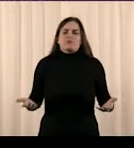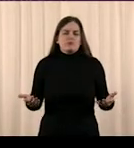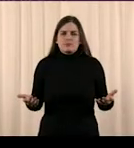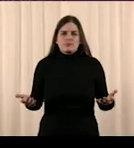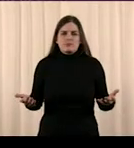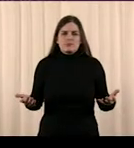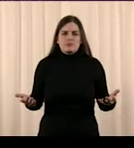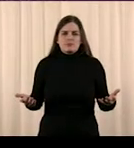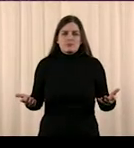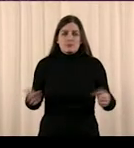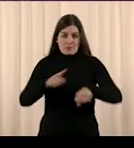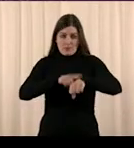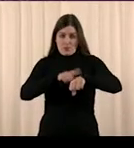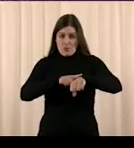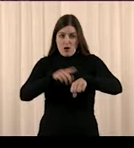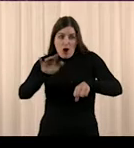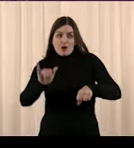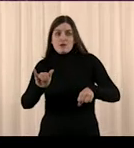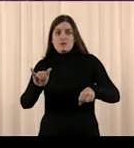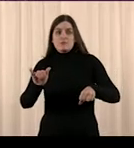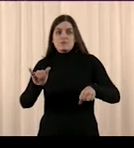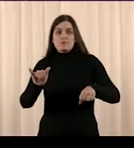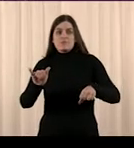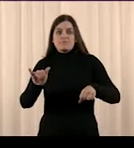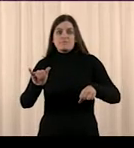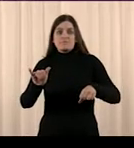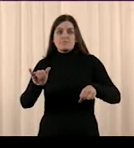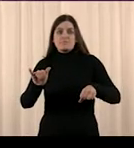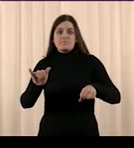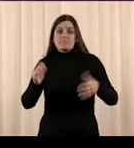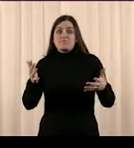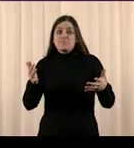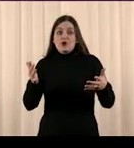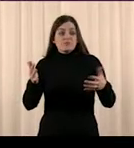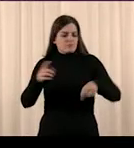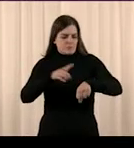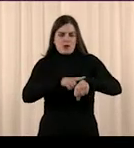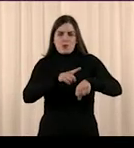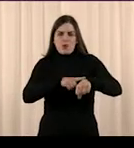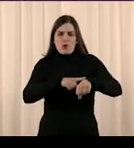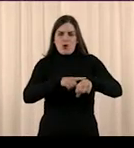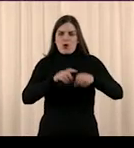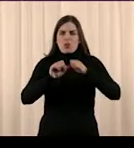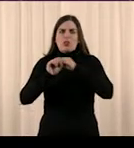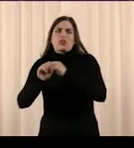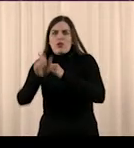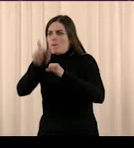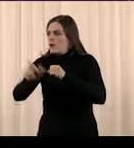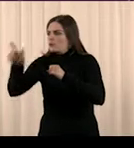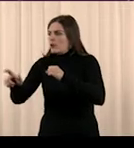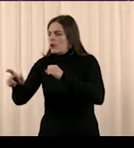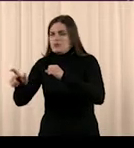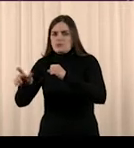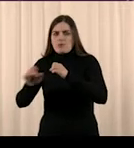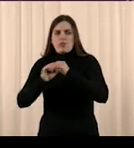We have time. Tenemos tiempo. But it is in relation to other people. Pero lo relacionamos con otras personas. It is in